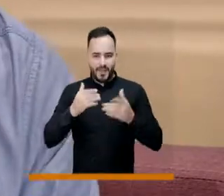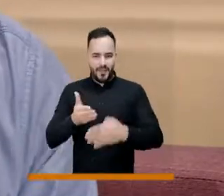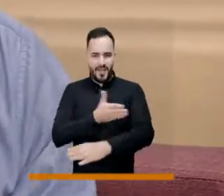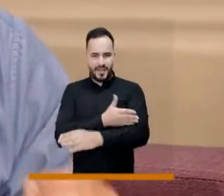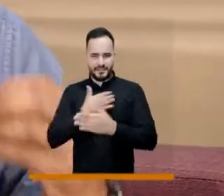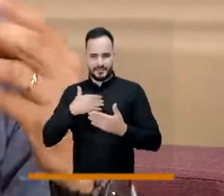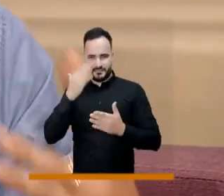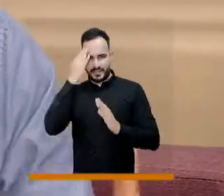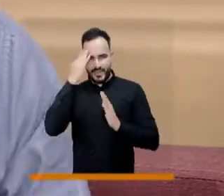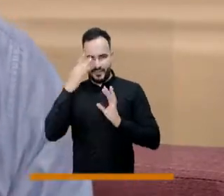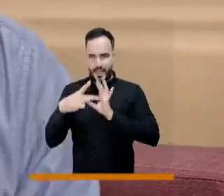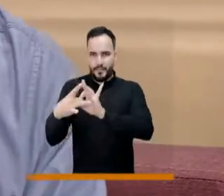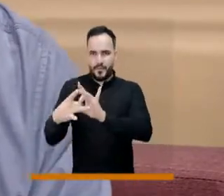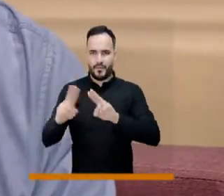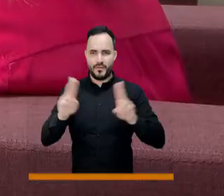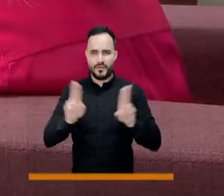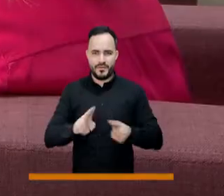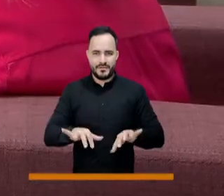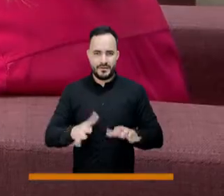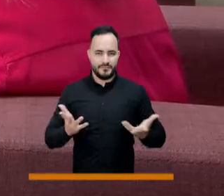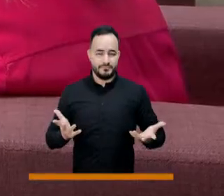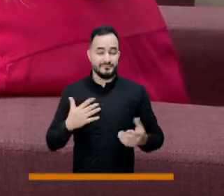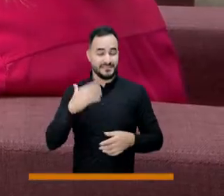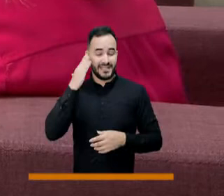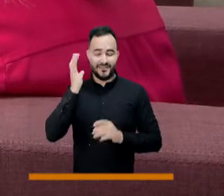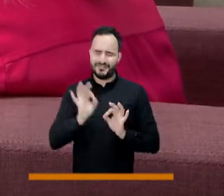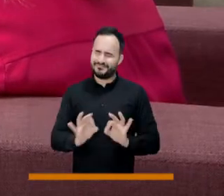conectados. Es fundamental para el tema del plan de desarrollo,